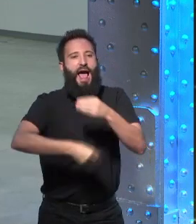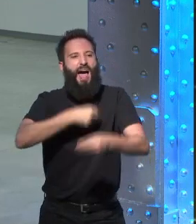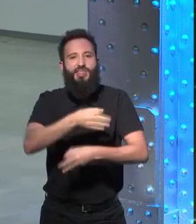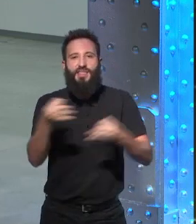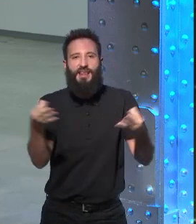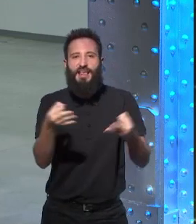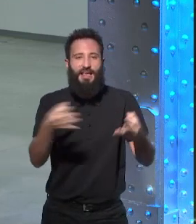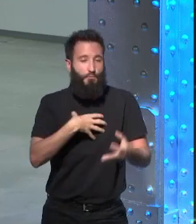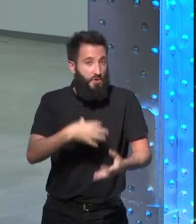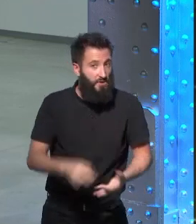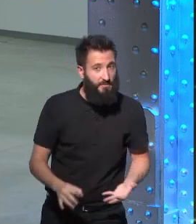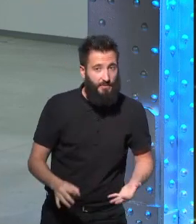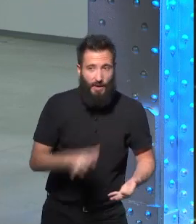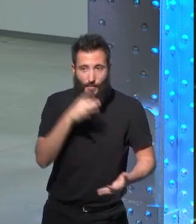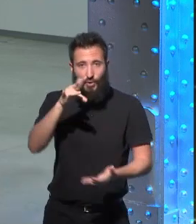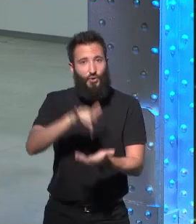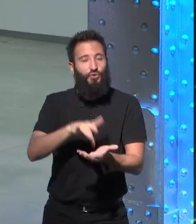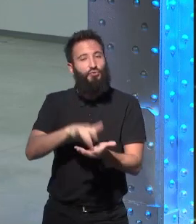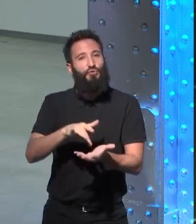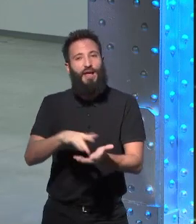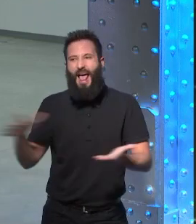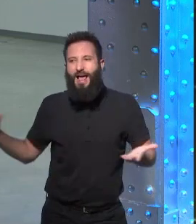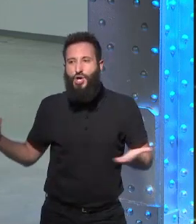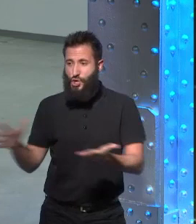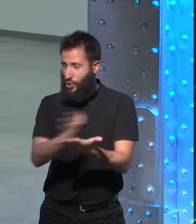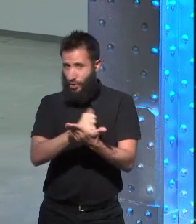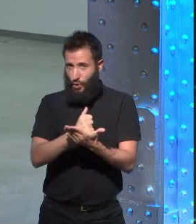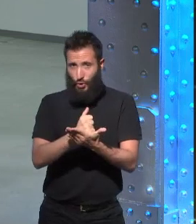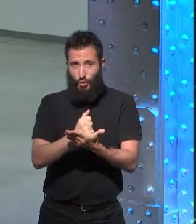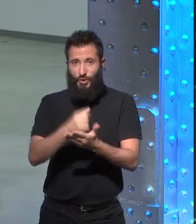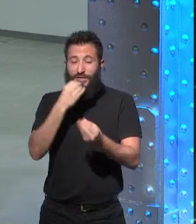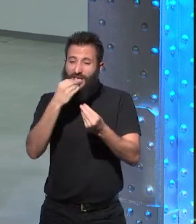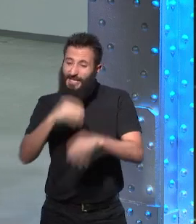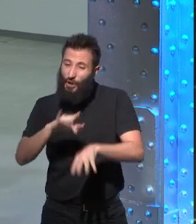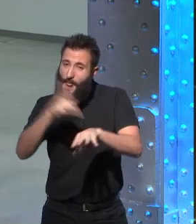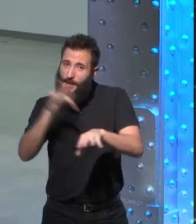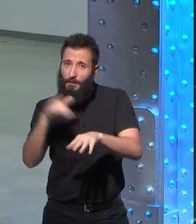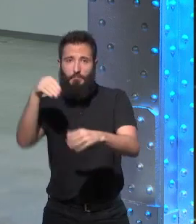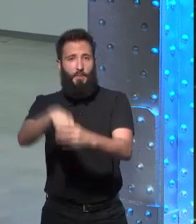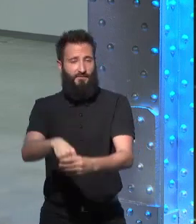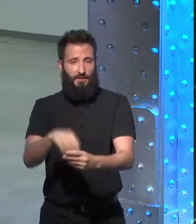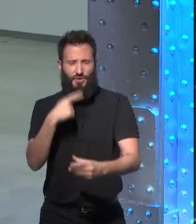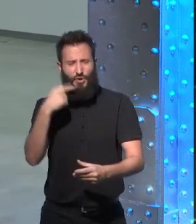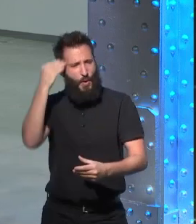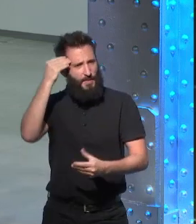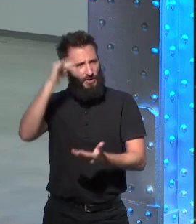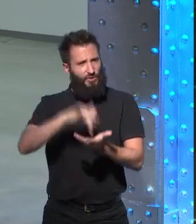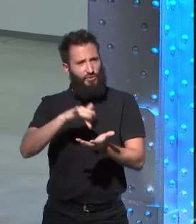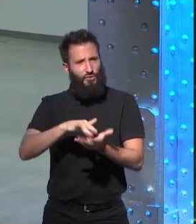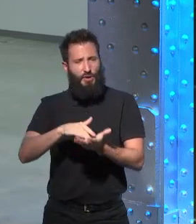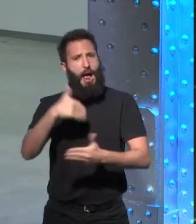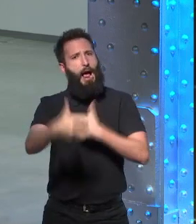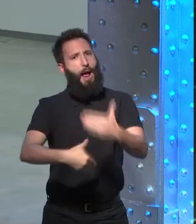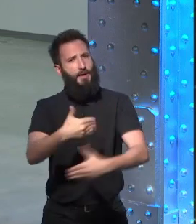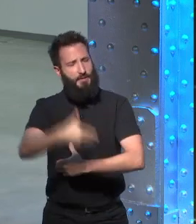puede hacer? Bueno, hay una Javier, cosa... Julio, todos estáis en el meollo de la historia. Bueno, hay una cosa que creo que ha sido un avance importante